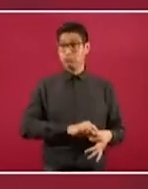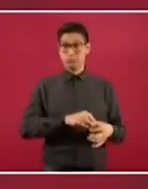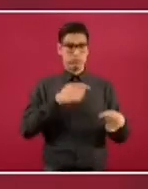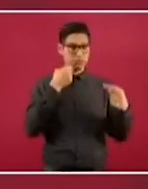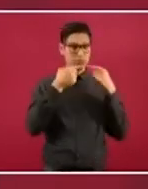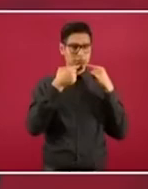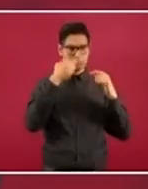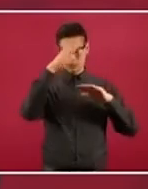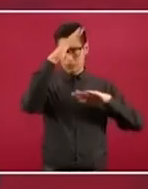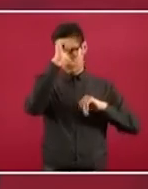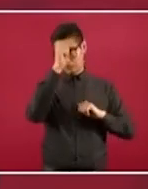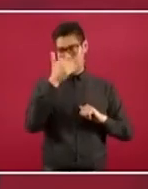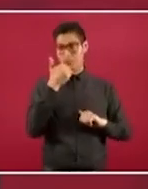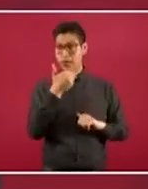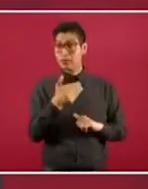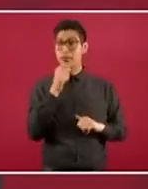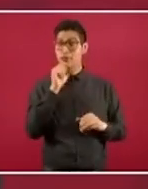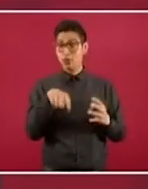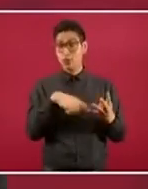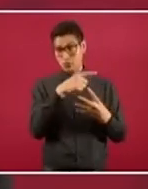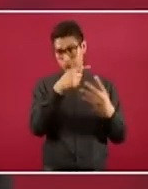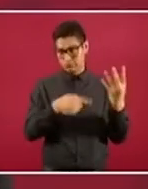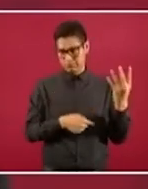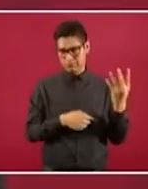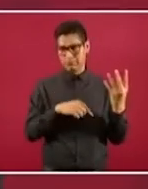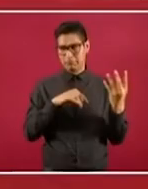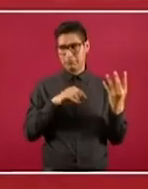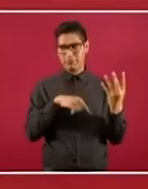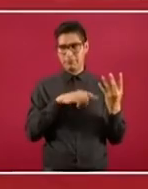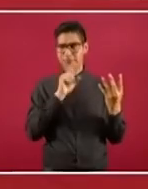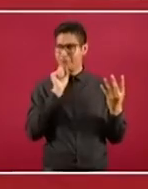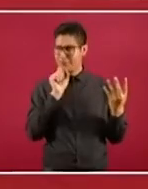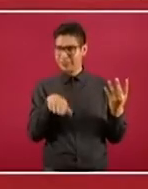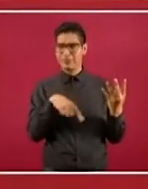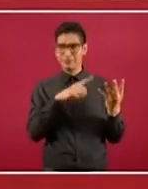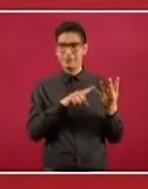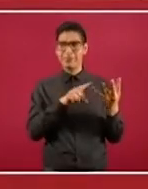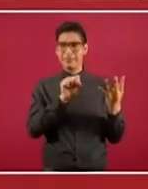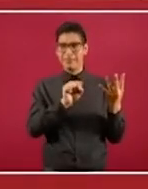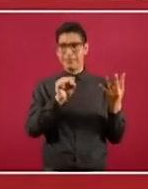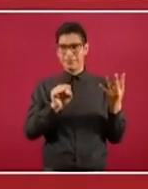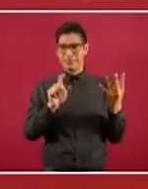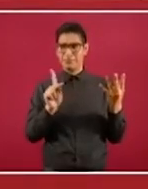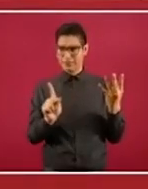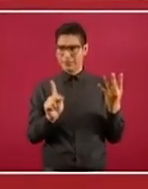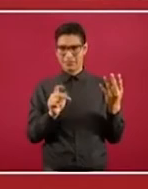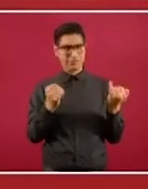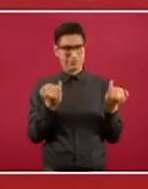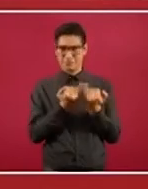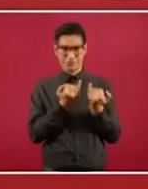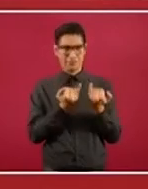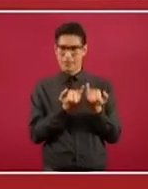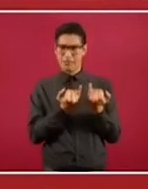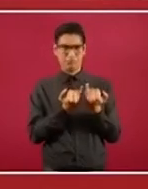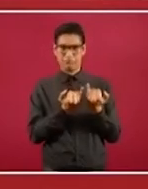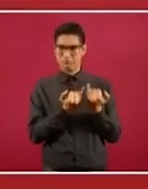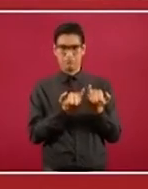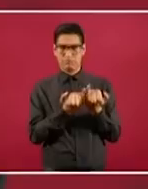tres secretarías, de hecho las cuatro secretarías con la Secretaría de Seguridad Pública, para tratar de